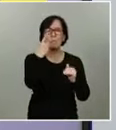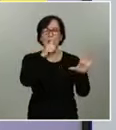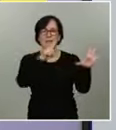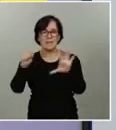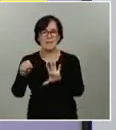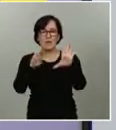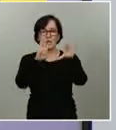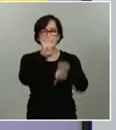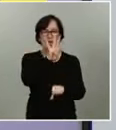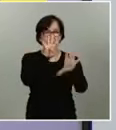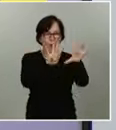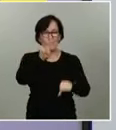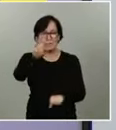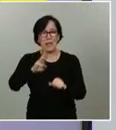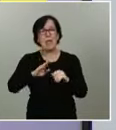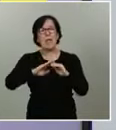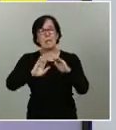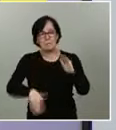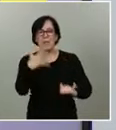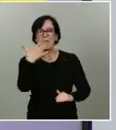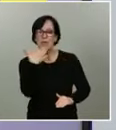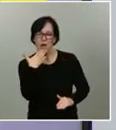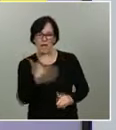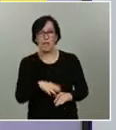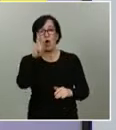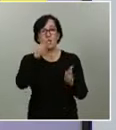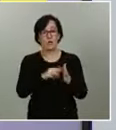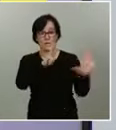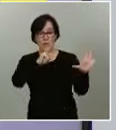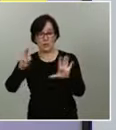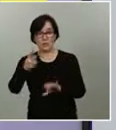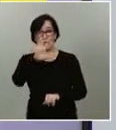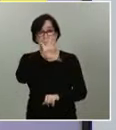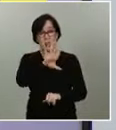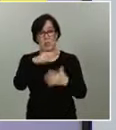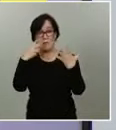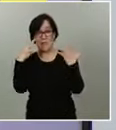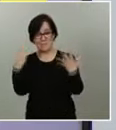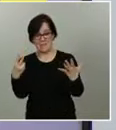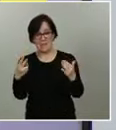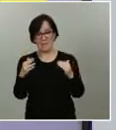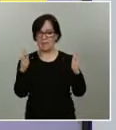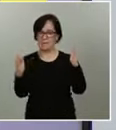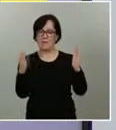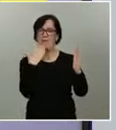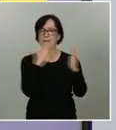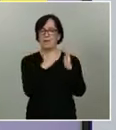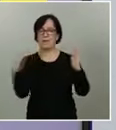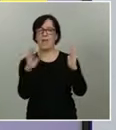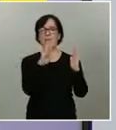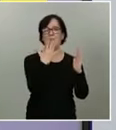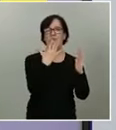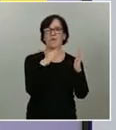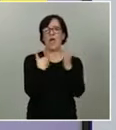1.693 que tienen menos de 5 años y unos 2.857 que están en la franja de edad entre 5 y 9 años.